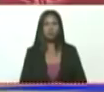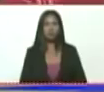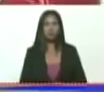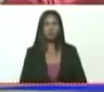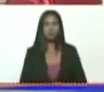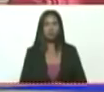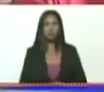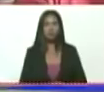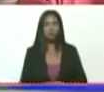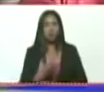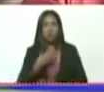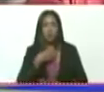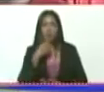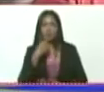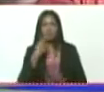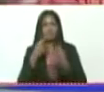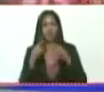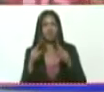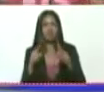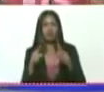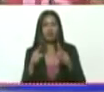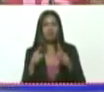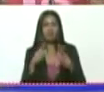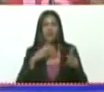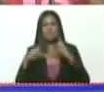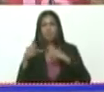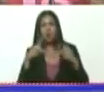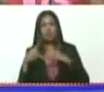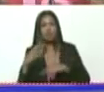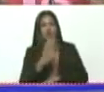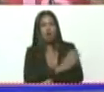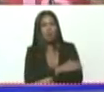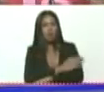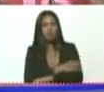No puedo llamarlos de otra manera, no puedo llamarlos políticos de oposición.